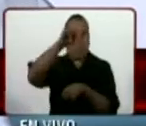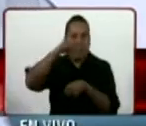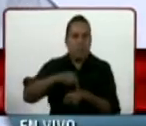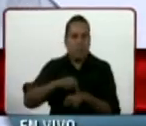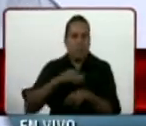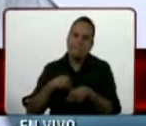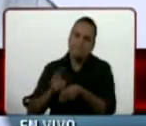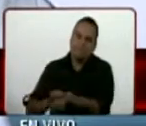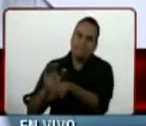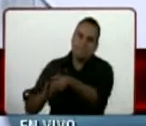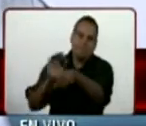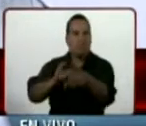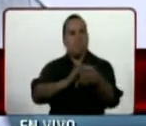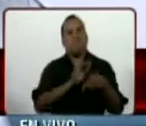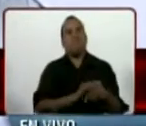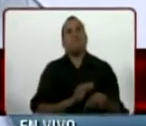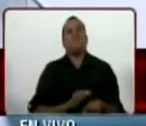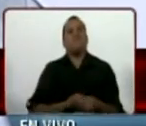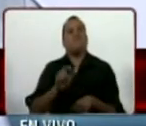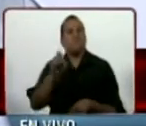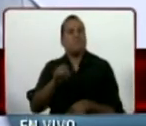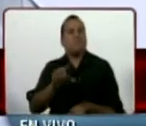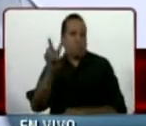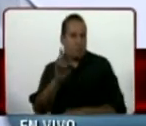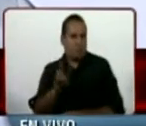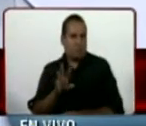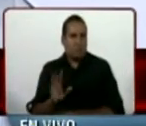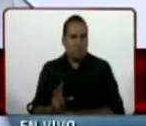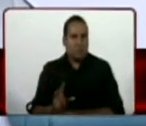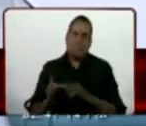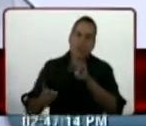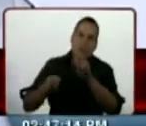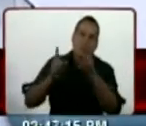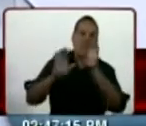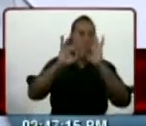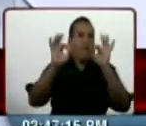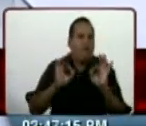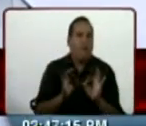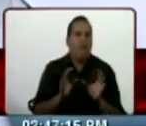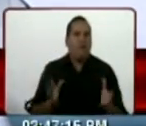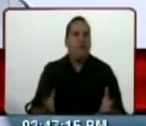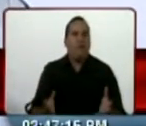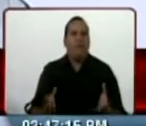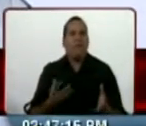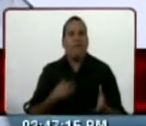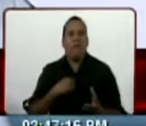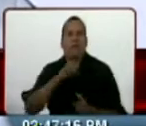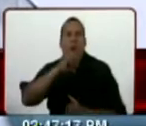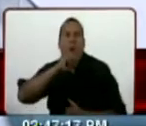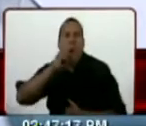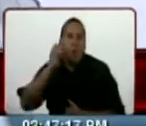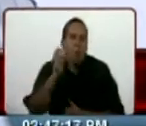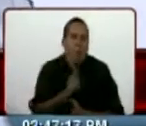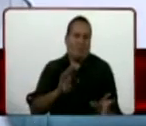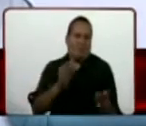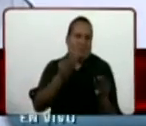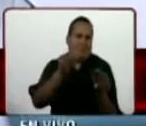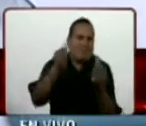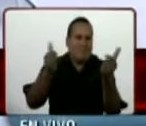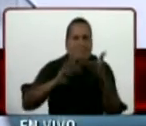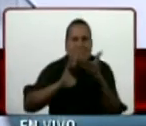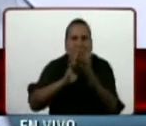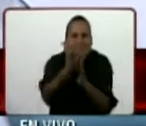llamado a todos aquellos venezolanos que de alguna manera le han inoculado el odio contra nosotros,